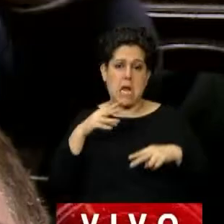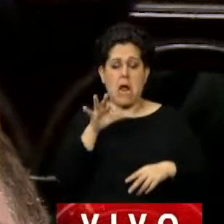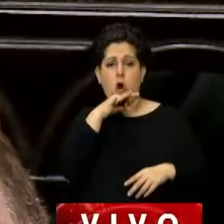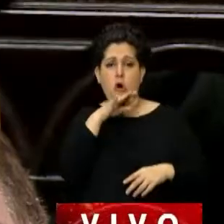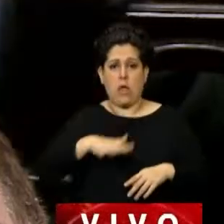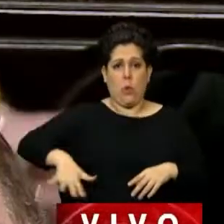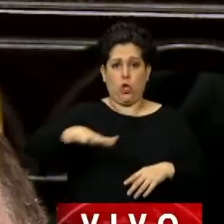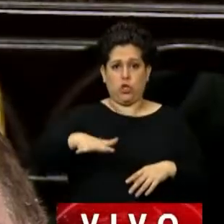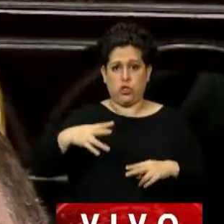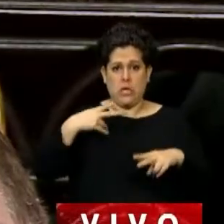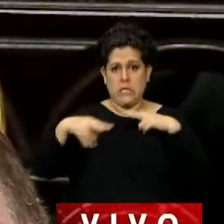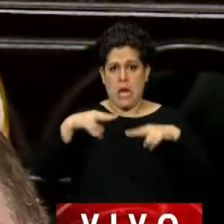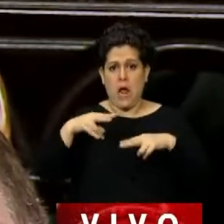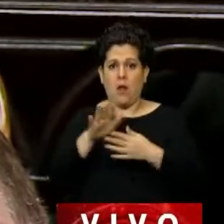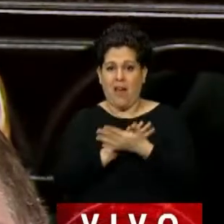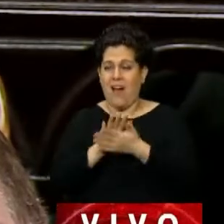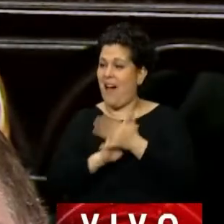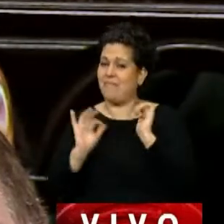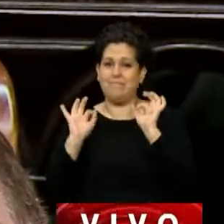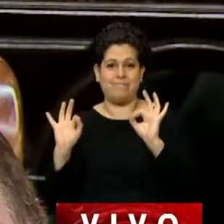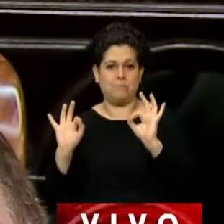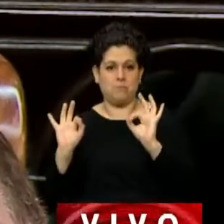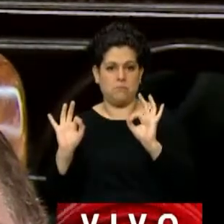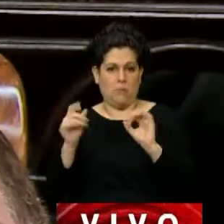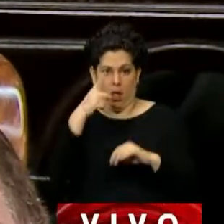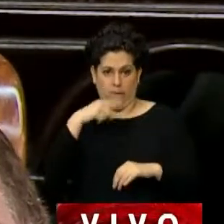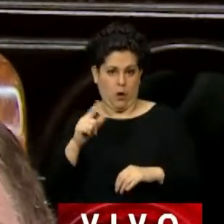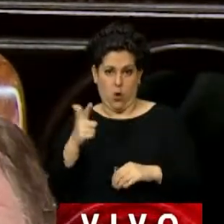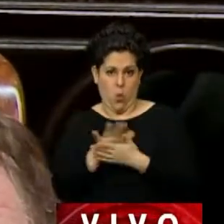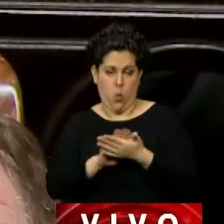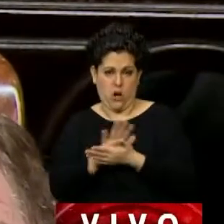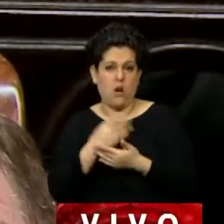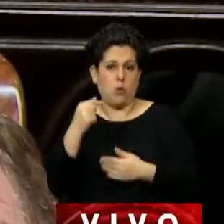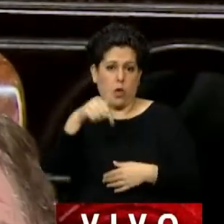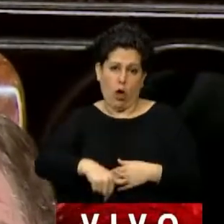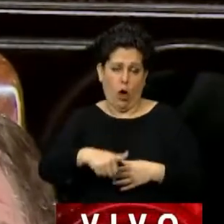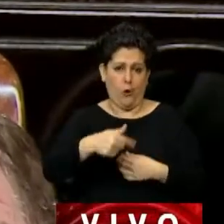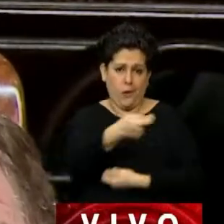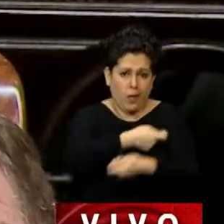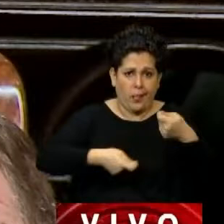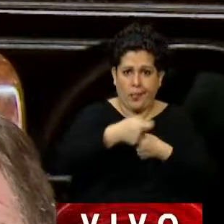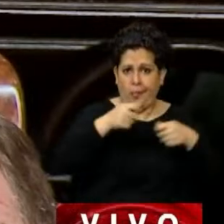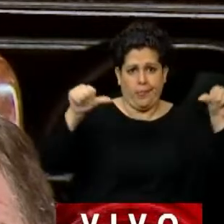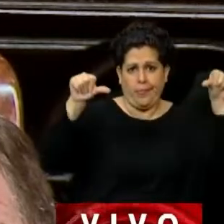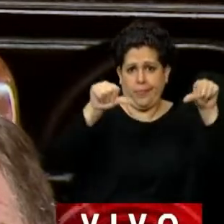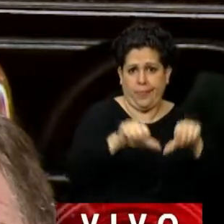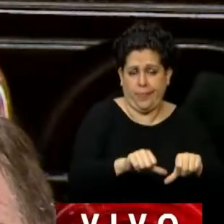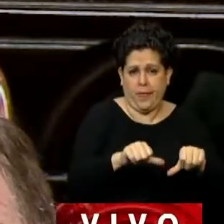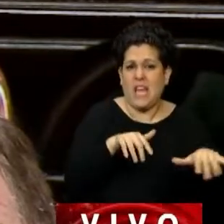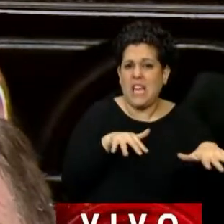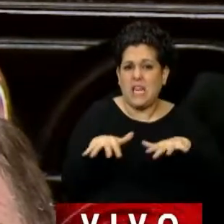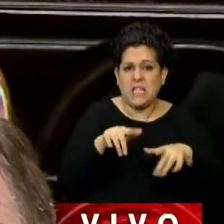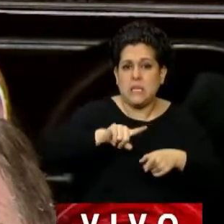Y sin embargo hoy los mercados se están destruyendo. No estamos asistiendo a una crisis política. La crisis política es el